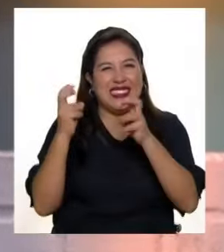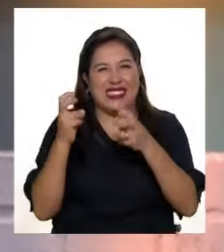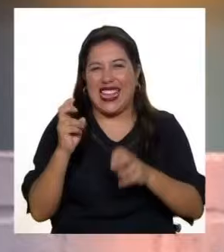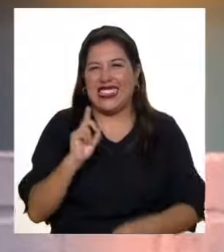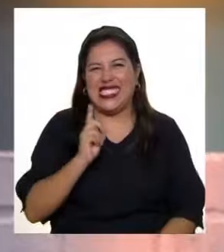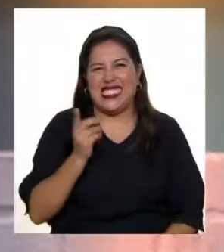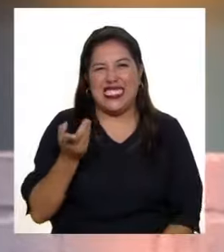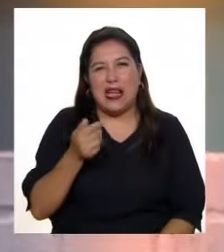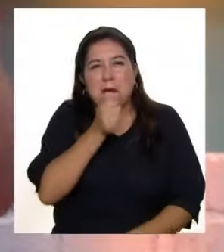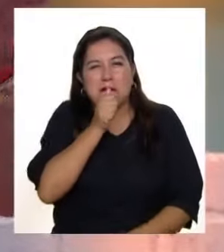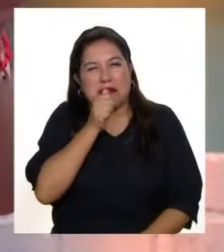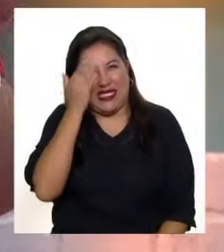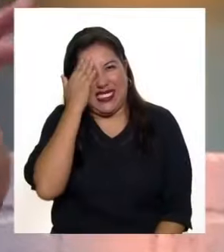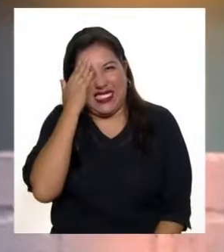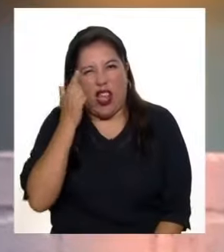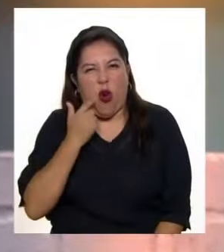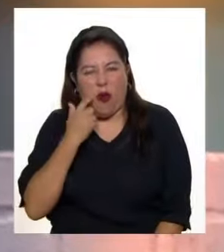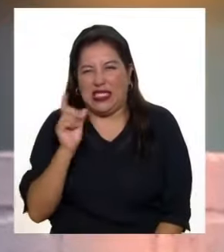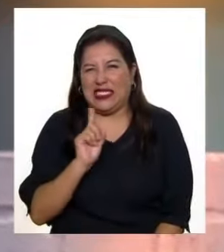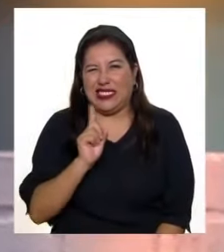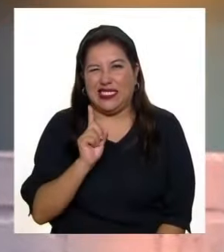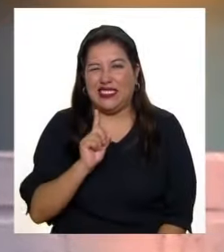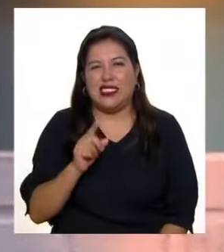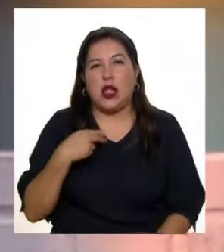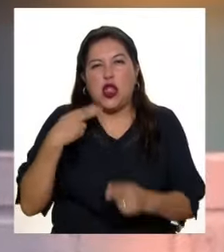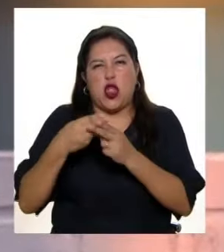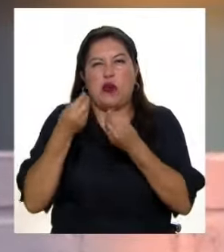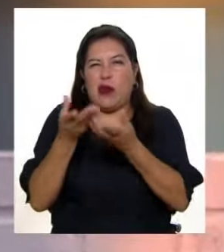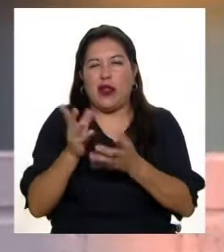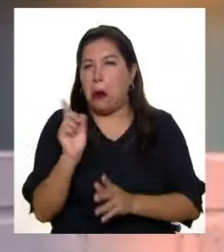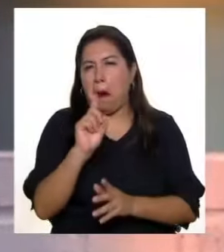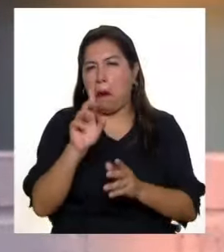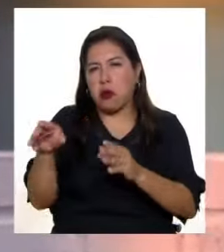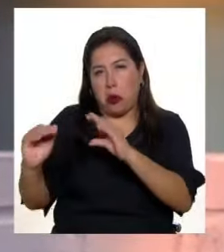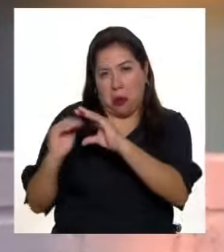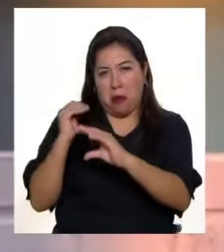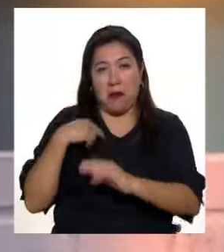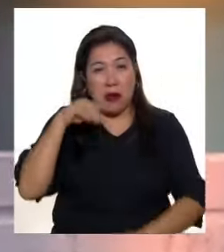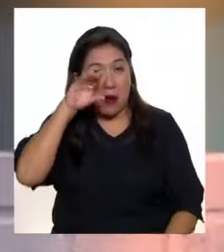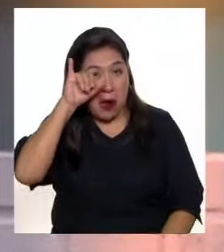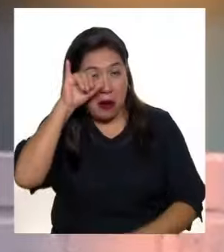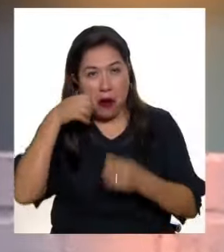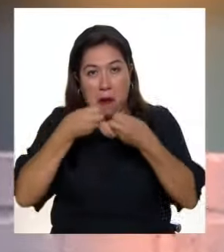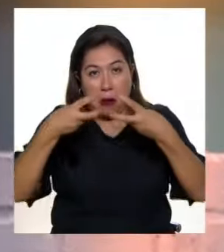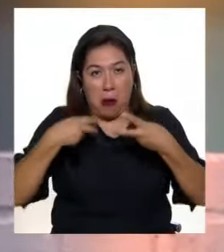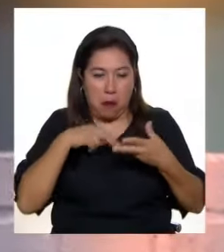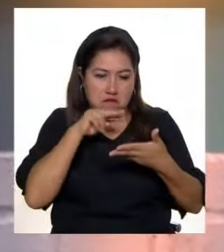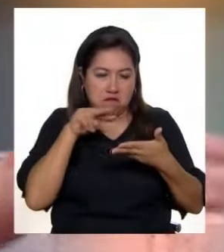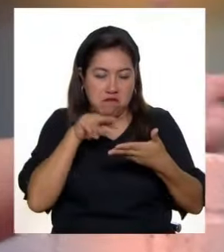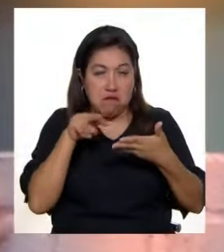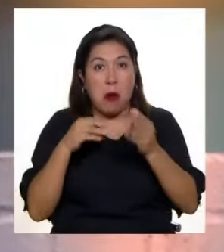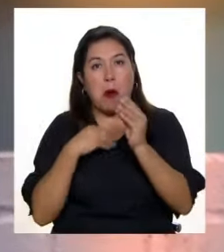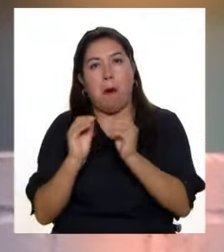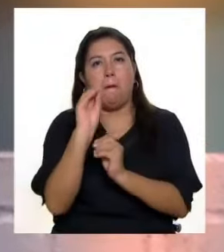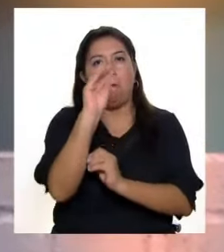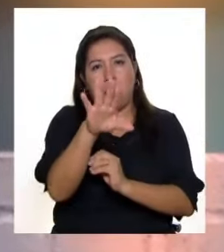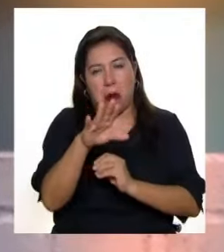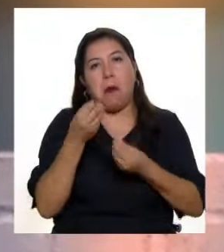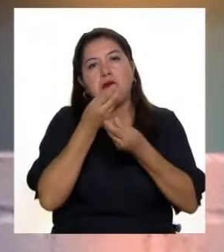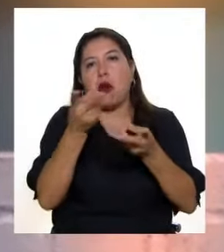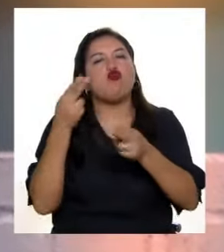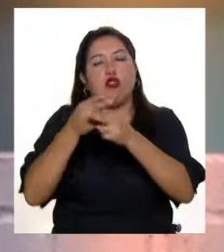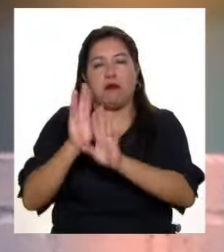en Instagram por ahí. No va a salir tu nombre, solamente va a salir tu consulta. Así que ya sabes, entra a nuestras redes sociales y sé parte también de